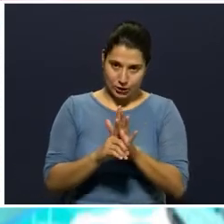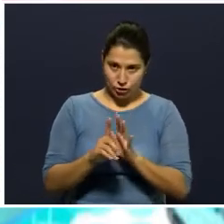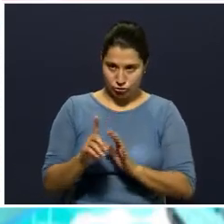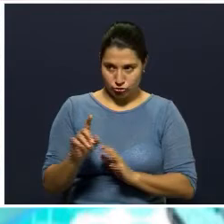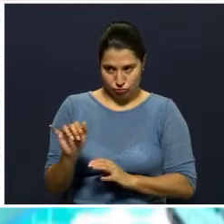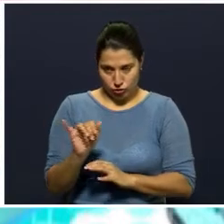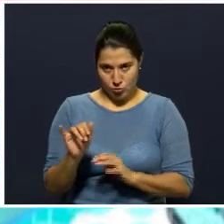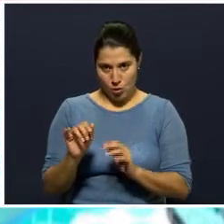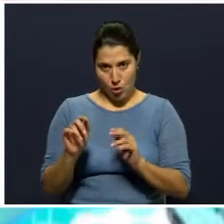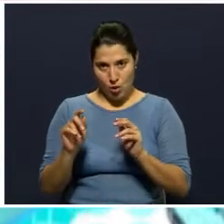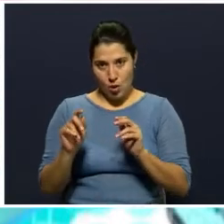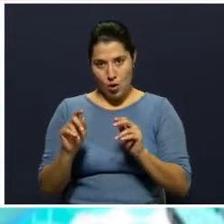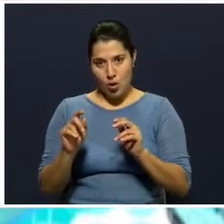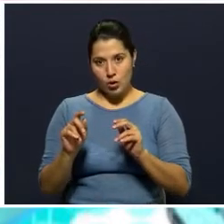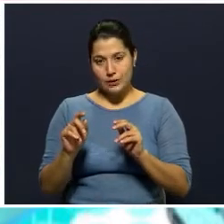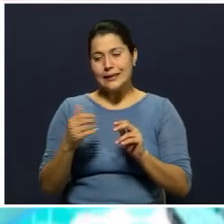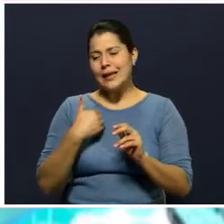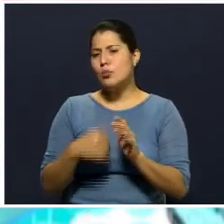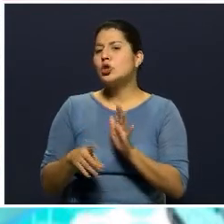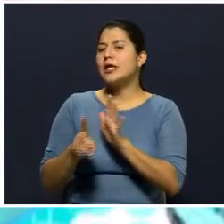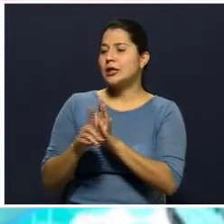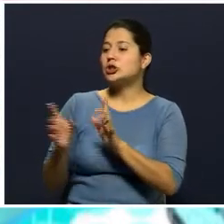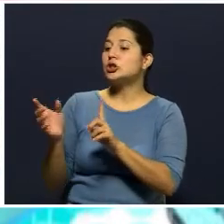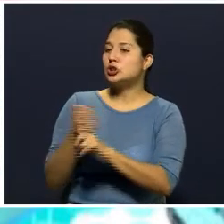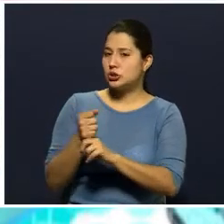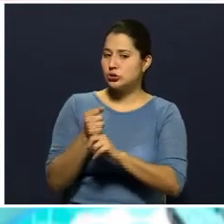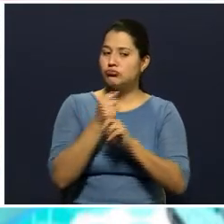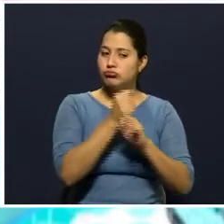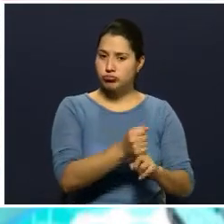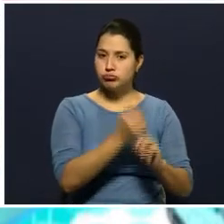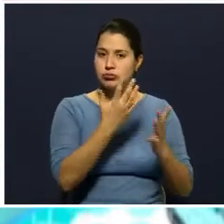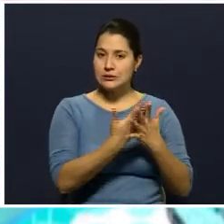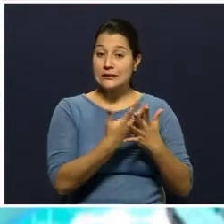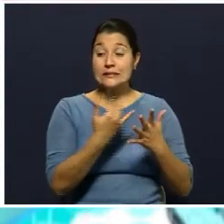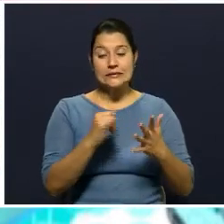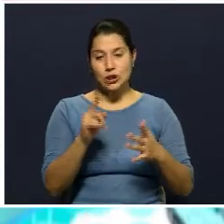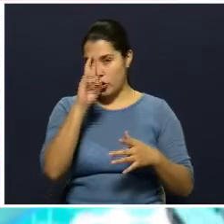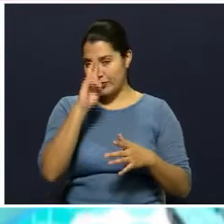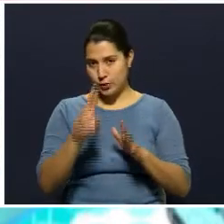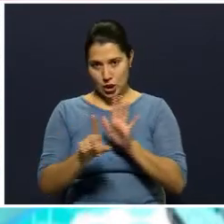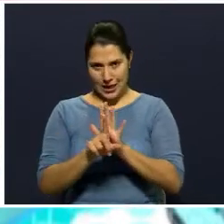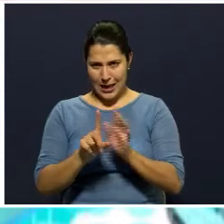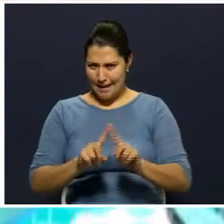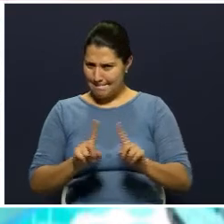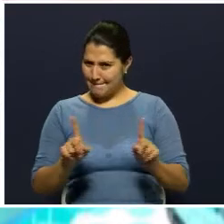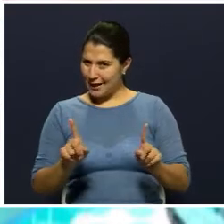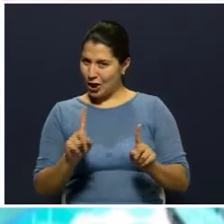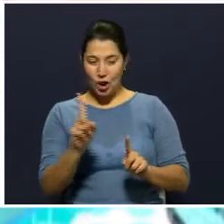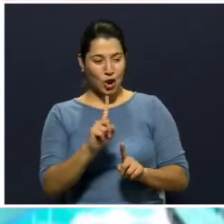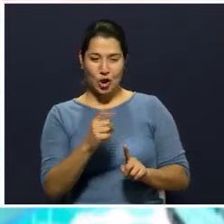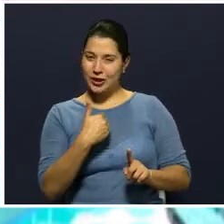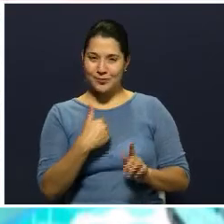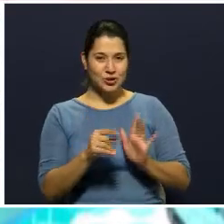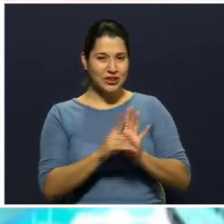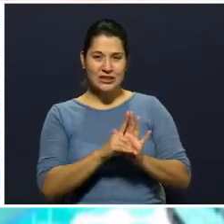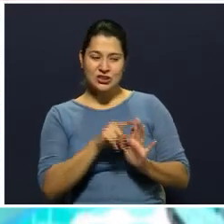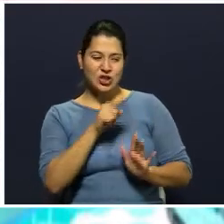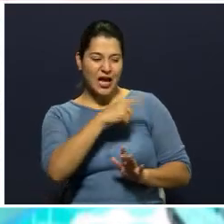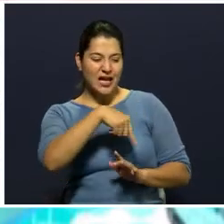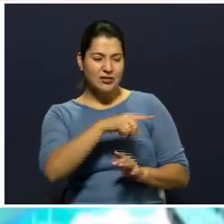sociedad a privarlas de su libertad si han infringido la ley, pero no a imponerles condiciones que no estén